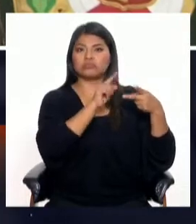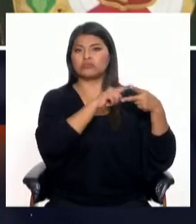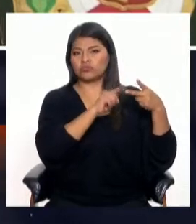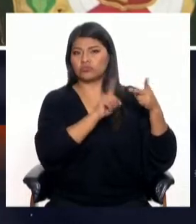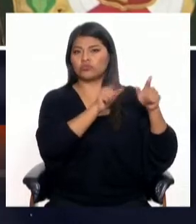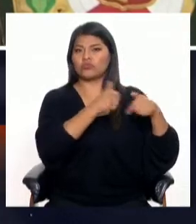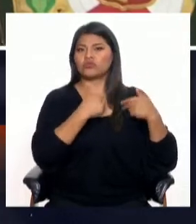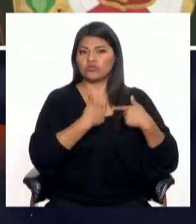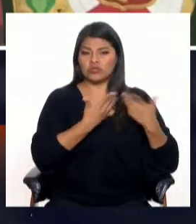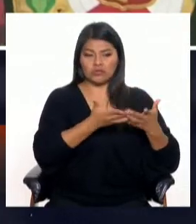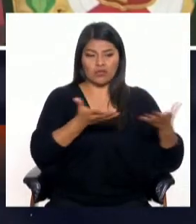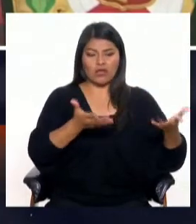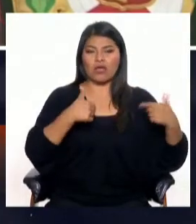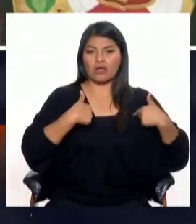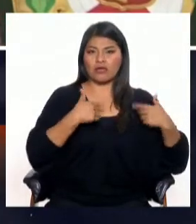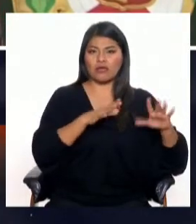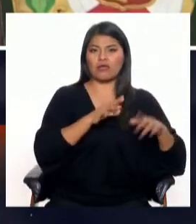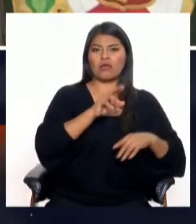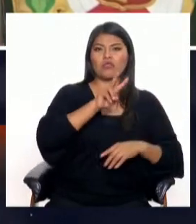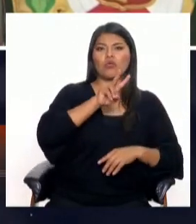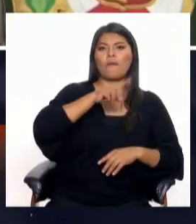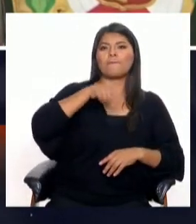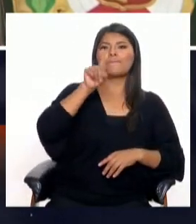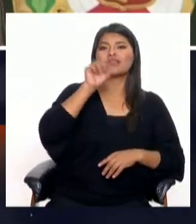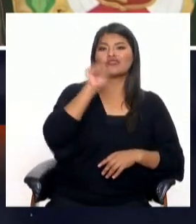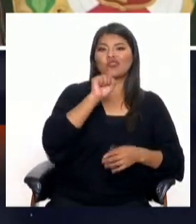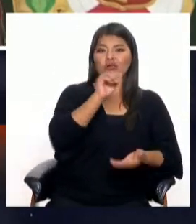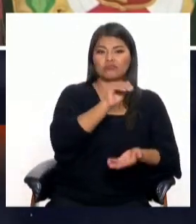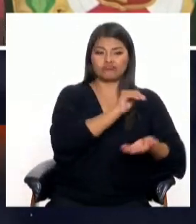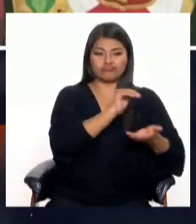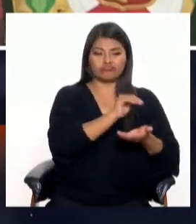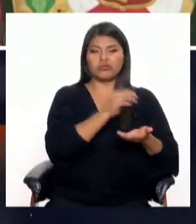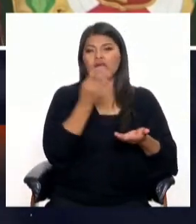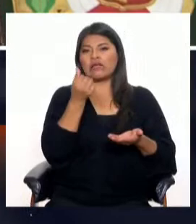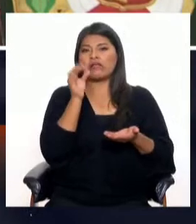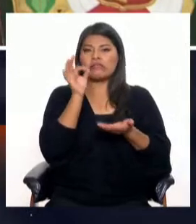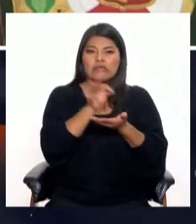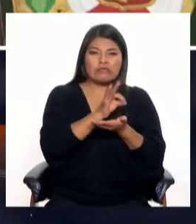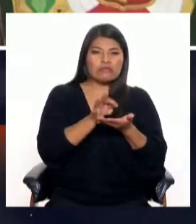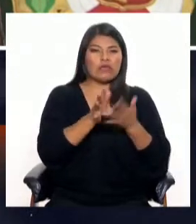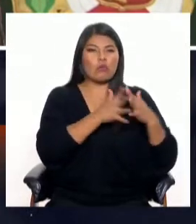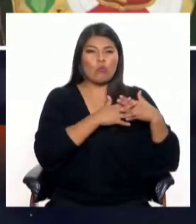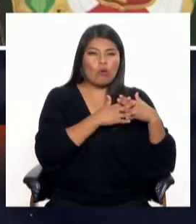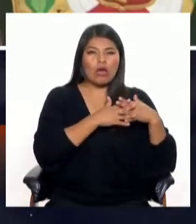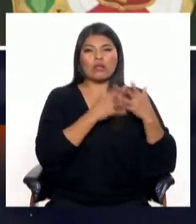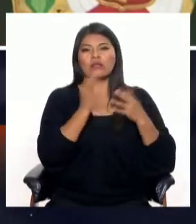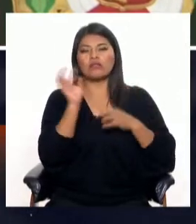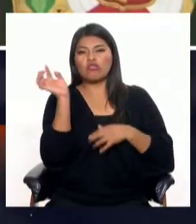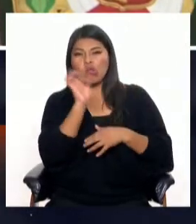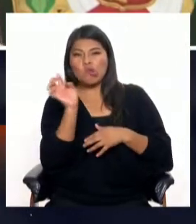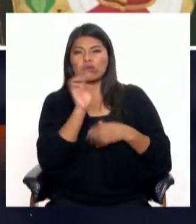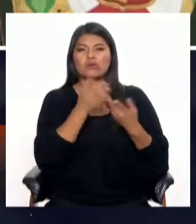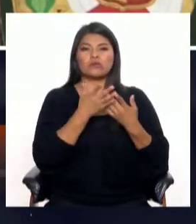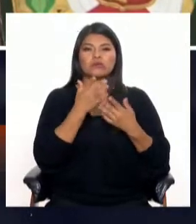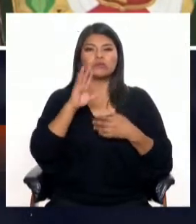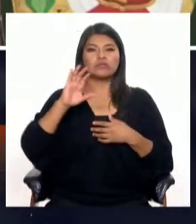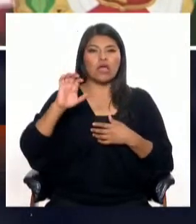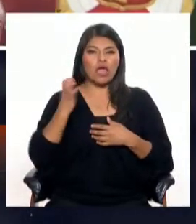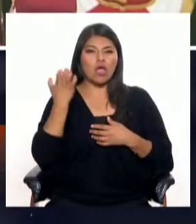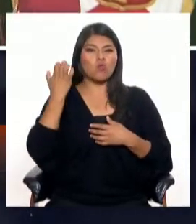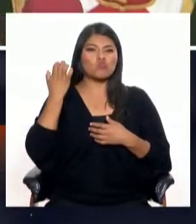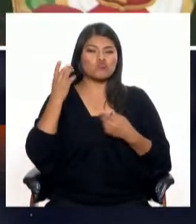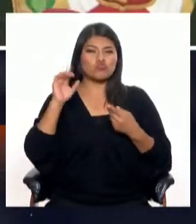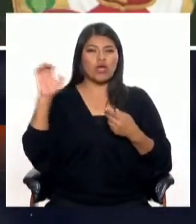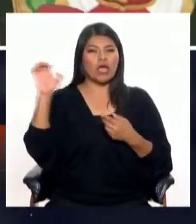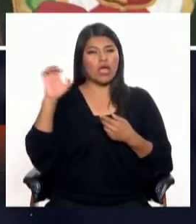de más de 2 millones de soles entre moneda americana, dólares americanos, euros y soles.